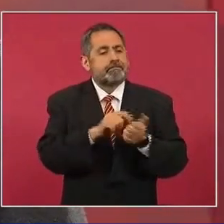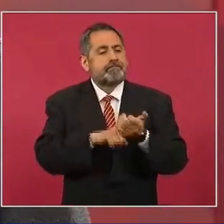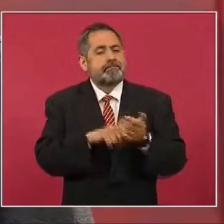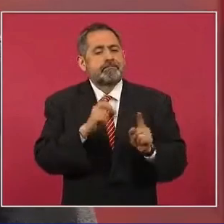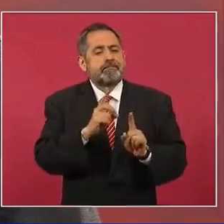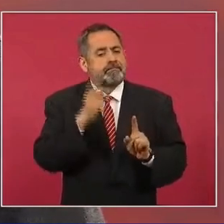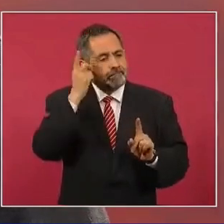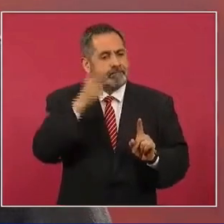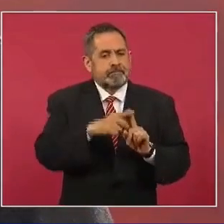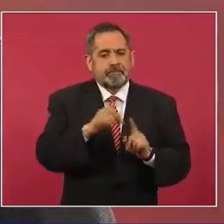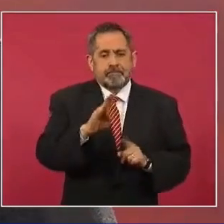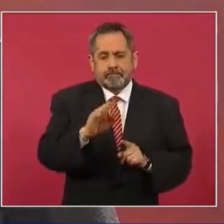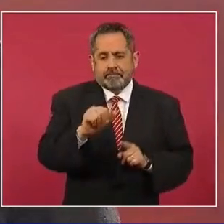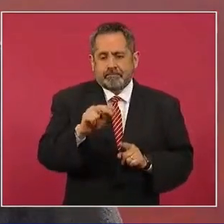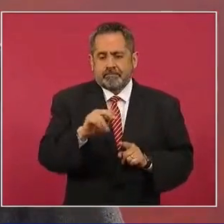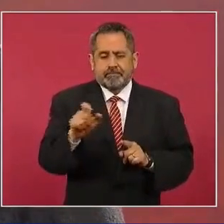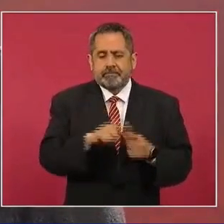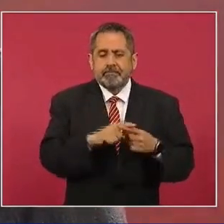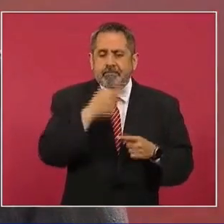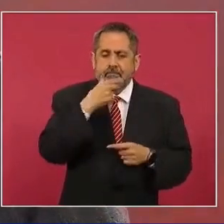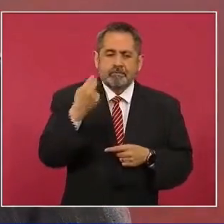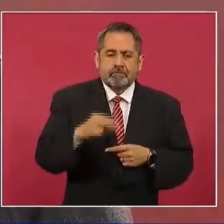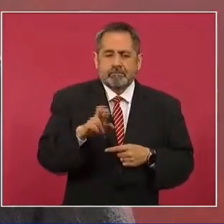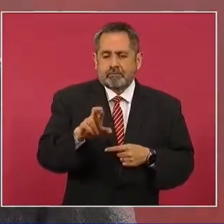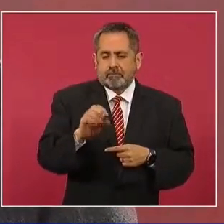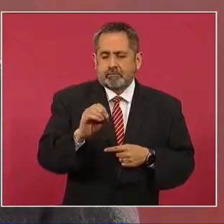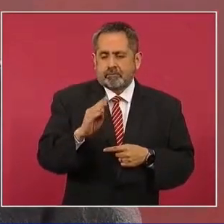de Banamex, Roberto Hernández.